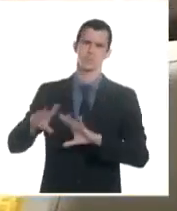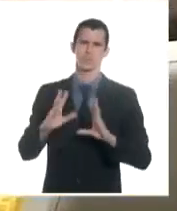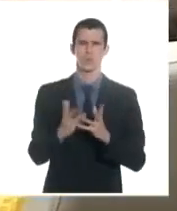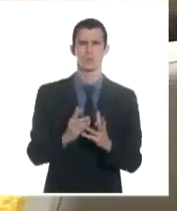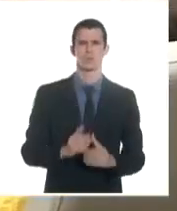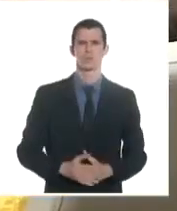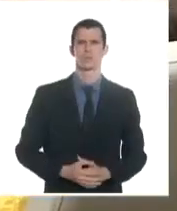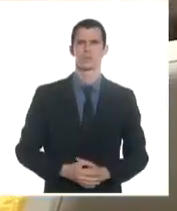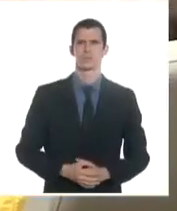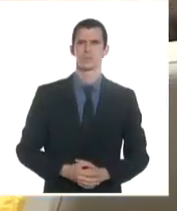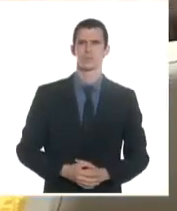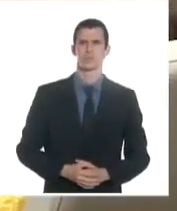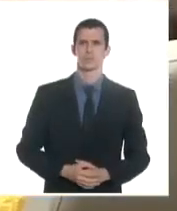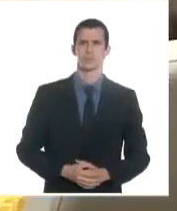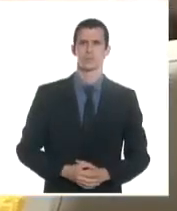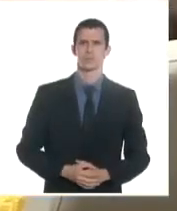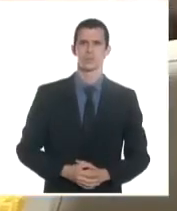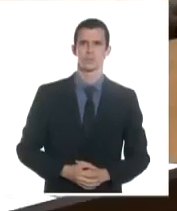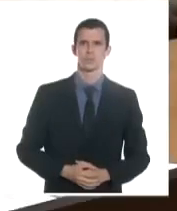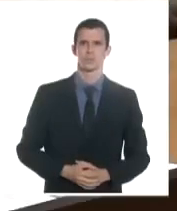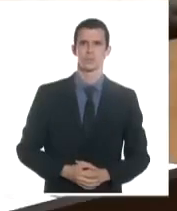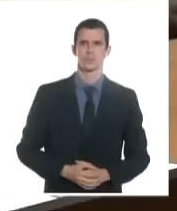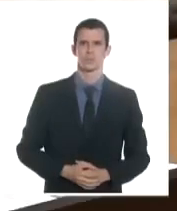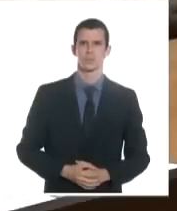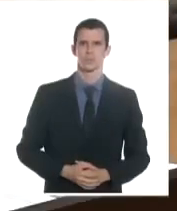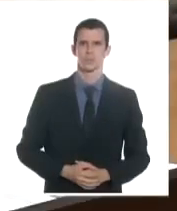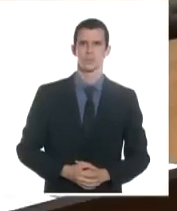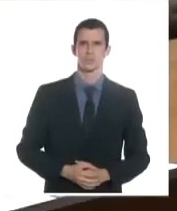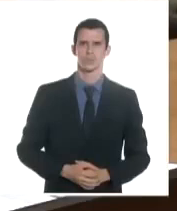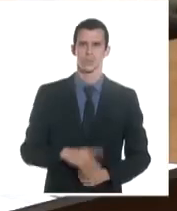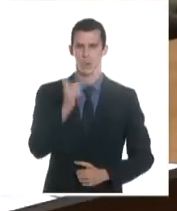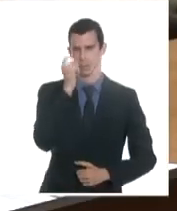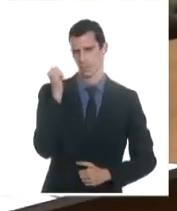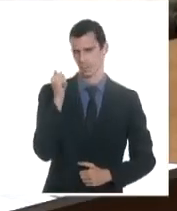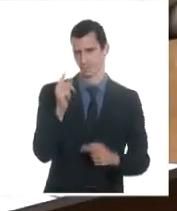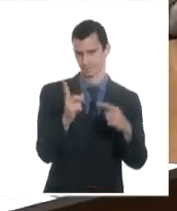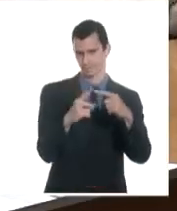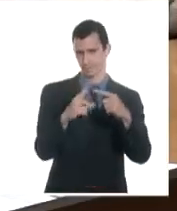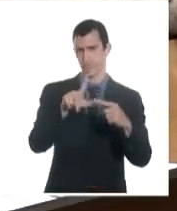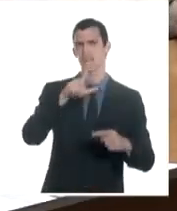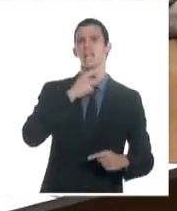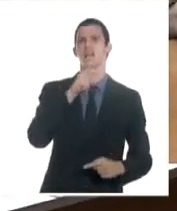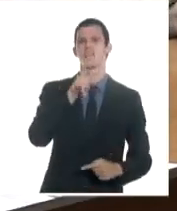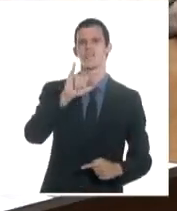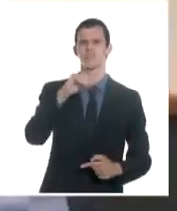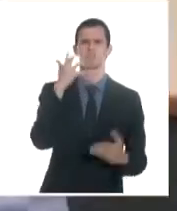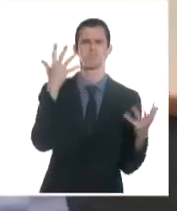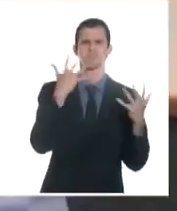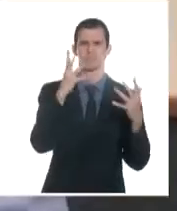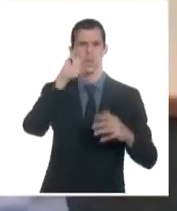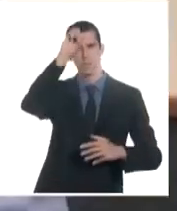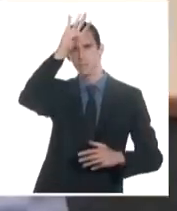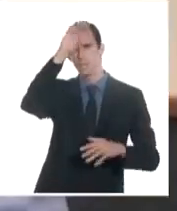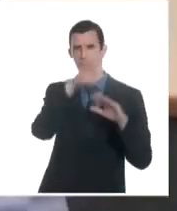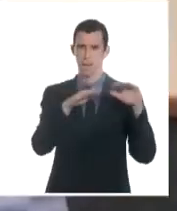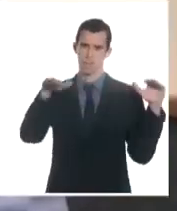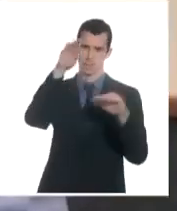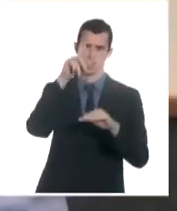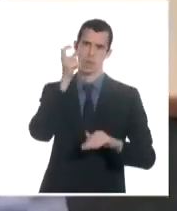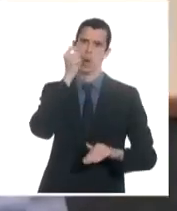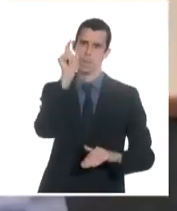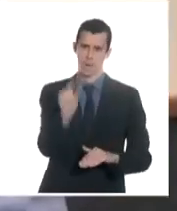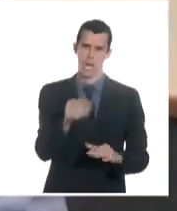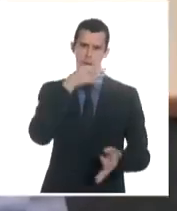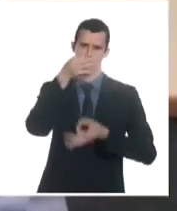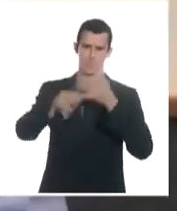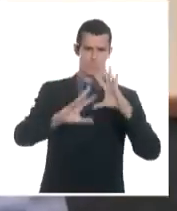El ministro de Energía y Minas, Vicente de la O. Levy, actualizó al presidente cubano Miguel Díaz-Canel Bermúdez sobre los trabajos de recuperación en la base de supertanquero